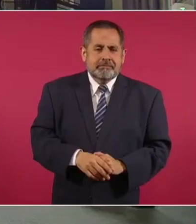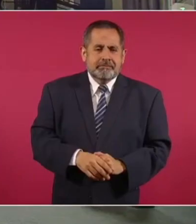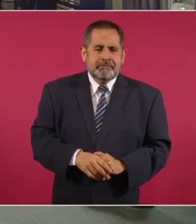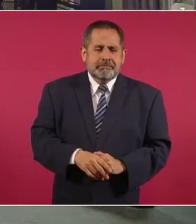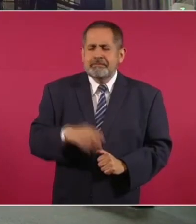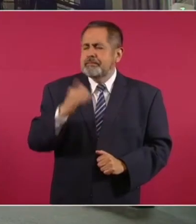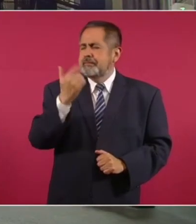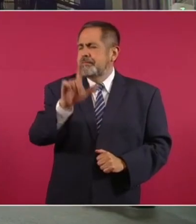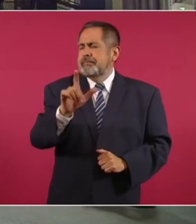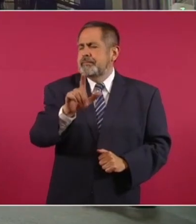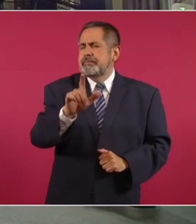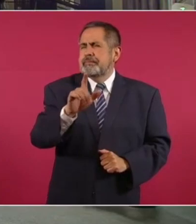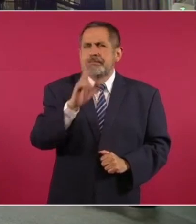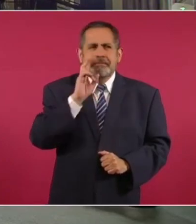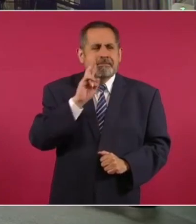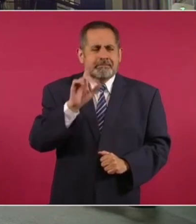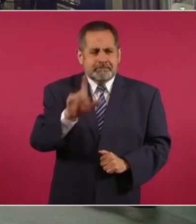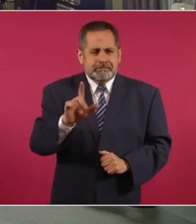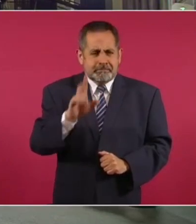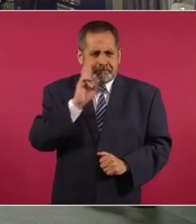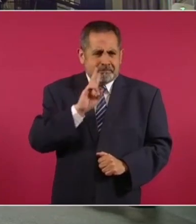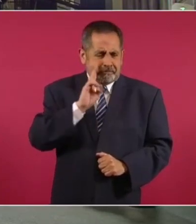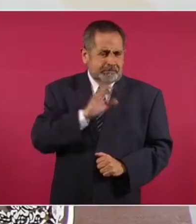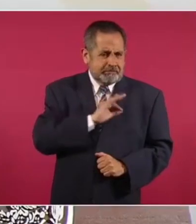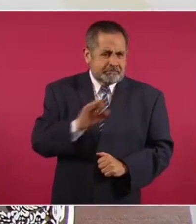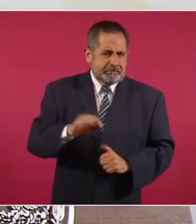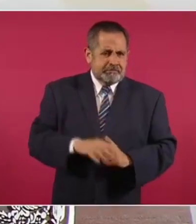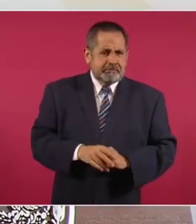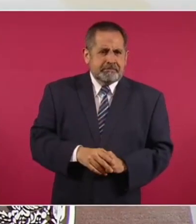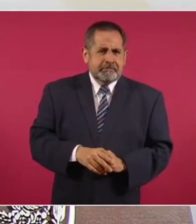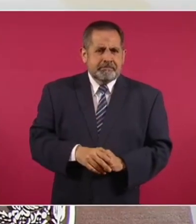En la próxima semana. Sí, puede